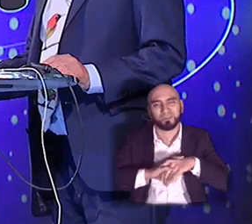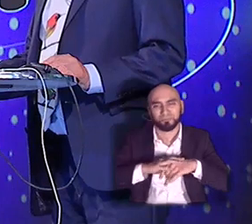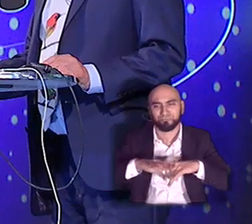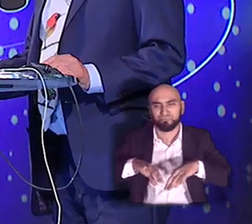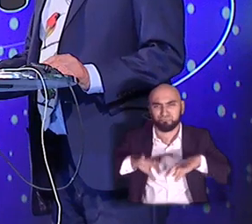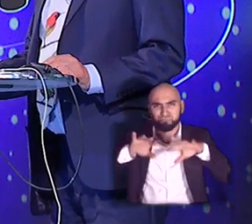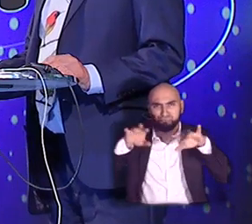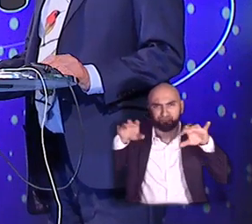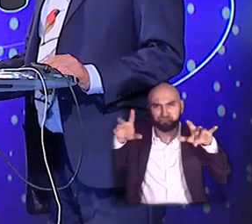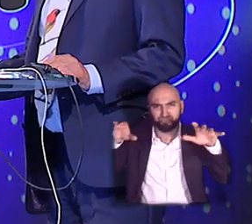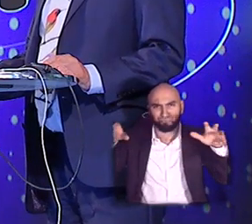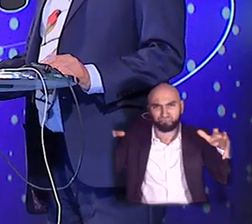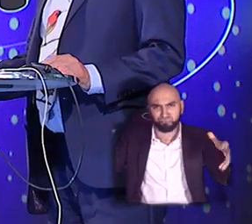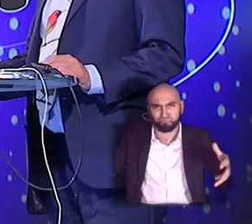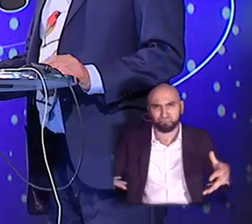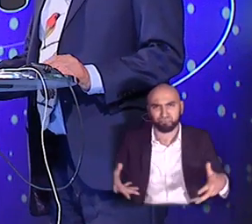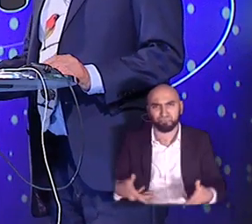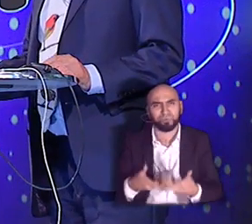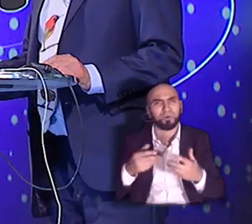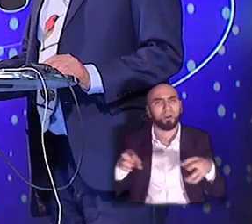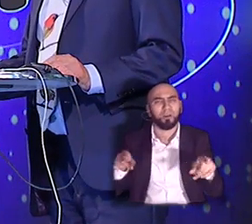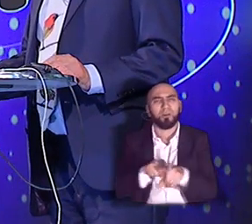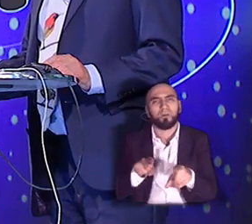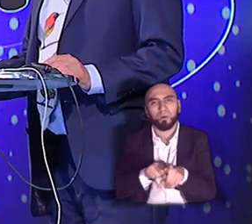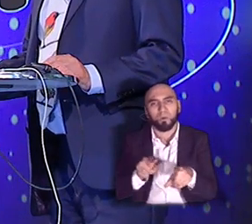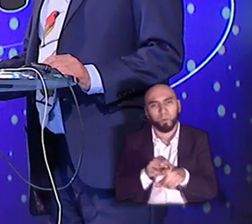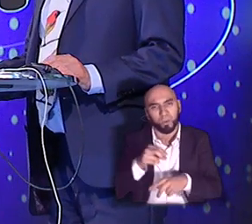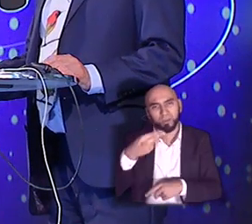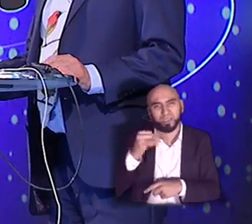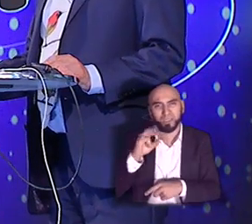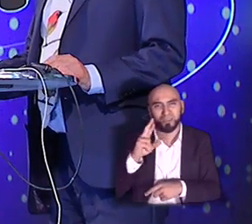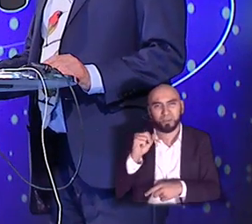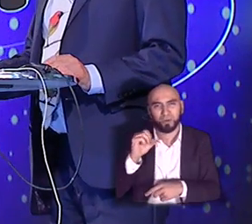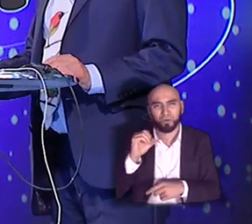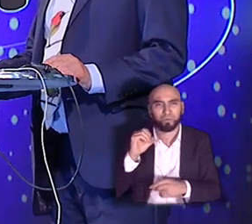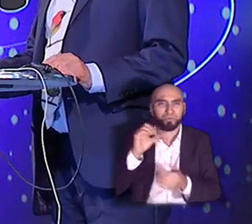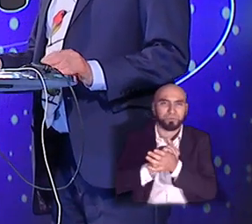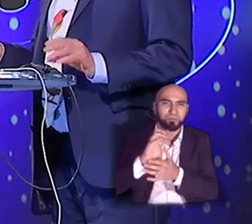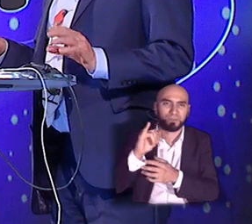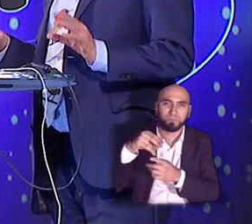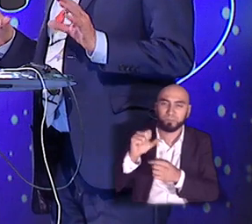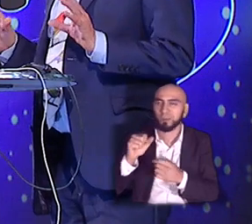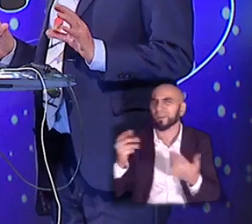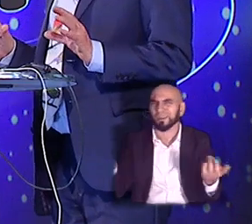de todas las bombas de Hiroshima, todo detonadas juntos. Estos animales